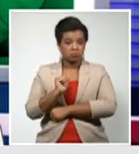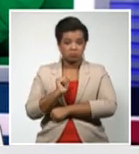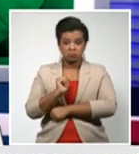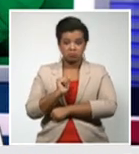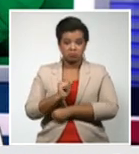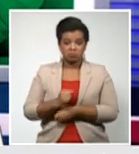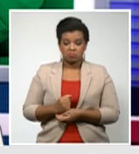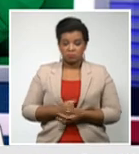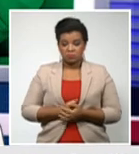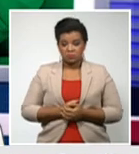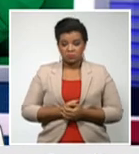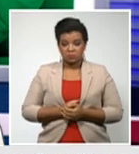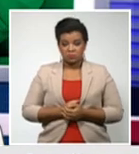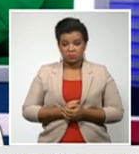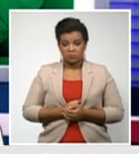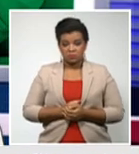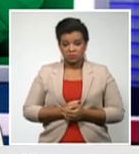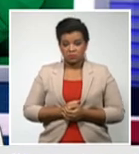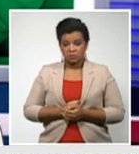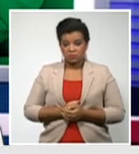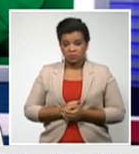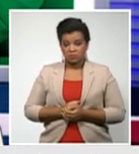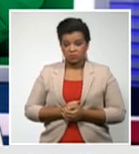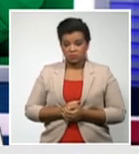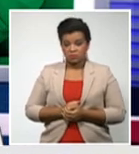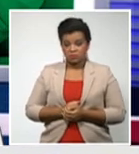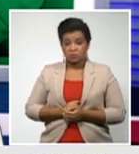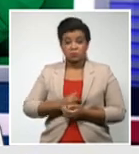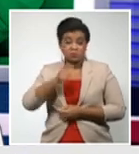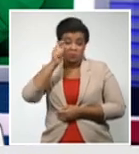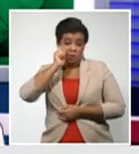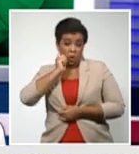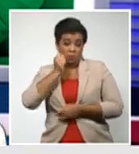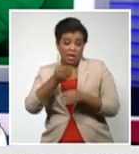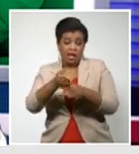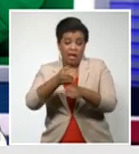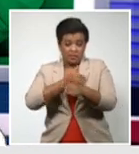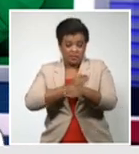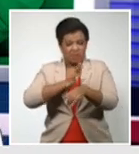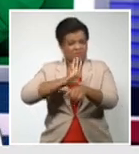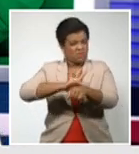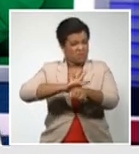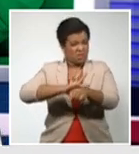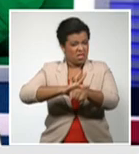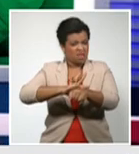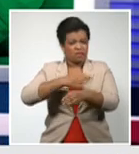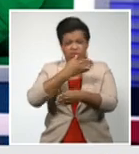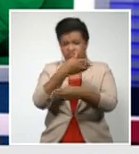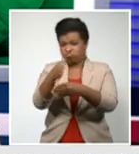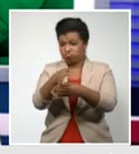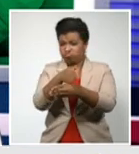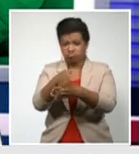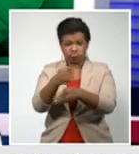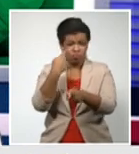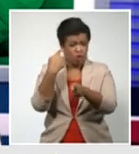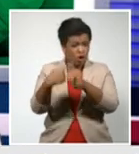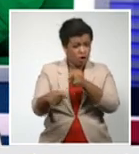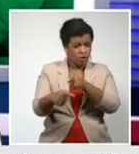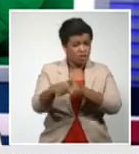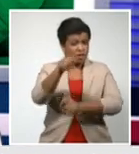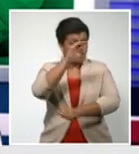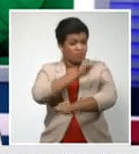que además tenía algunas comorbilidades, algunas enfermedades asociadas, hipertensión